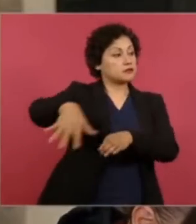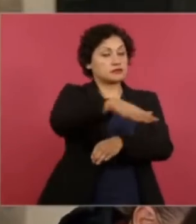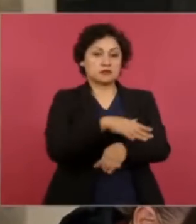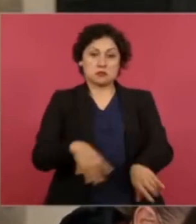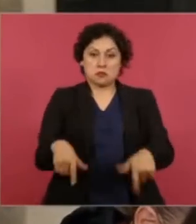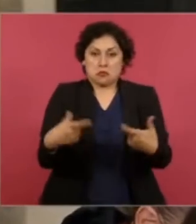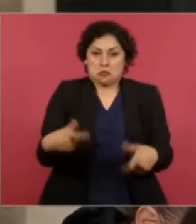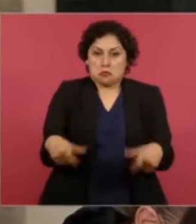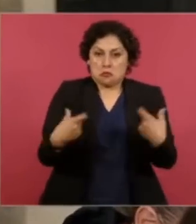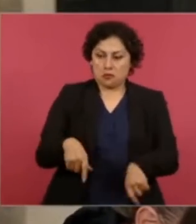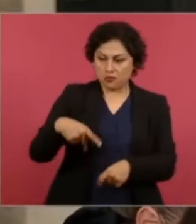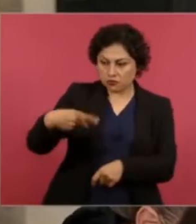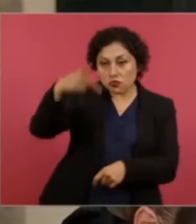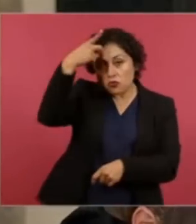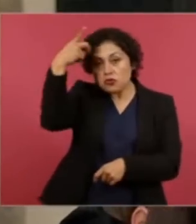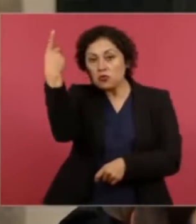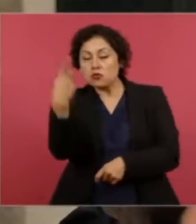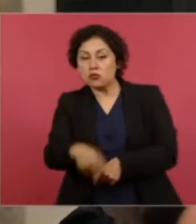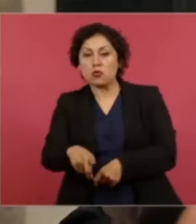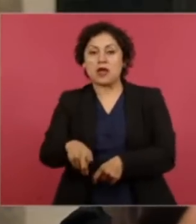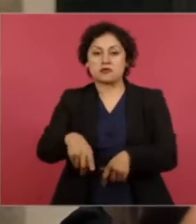unas rentas altísimas? Pues saber